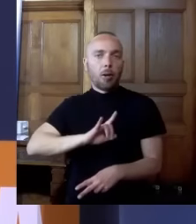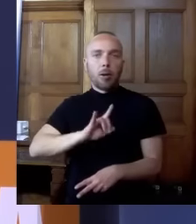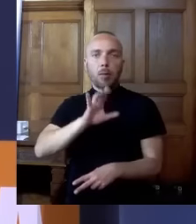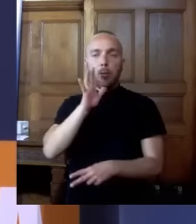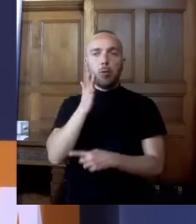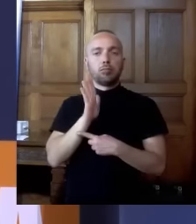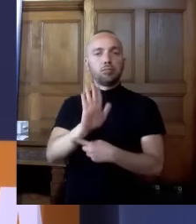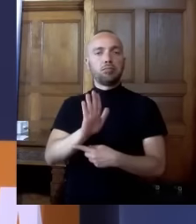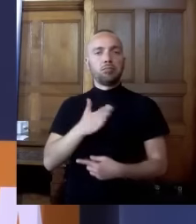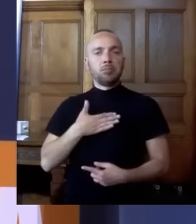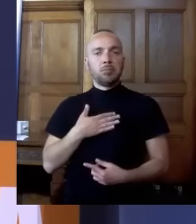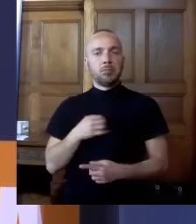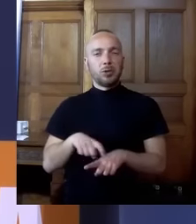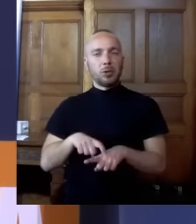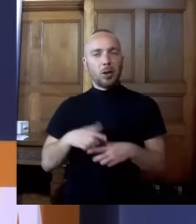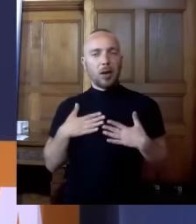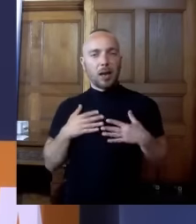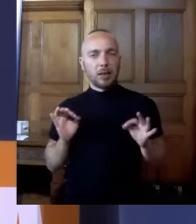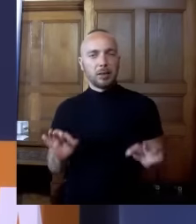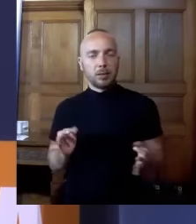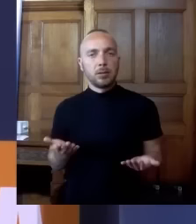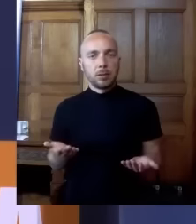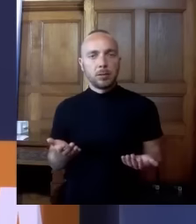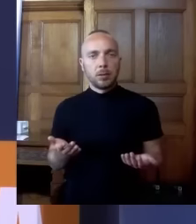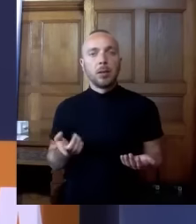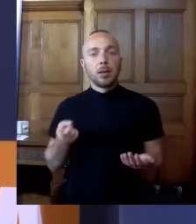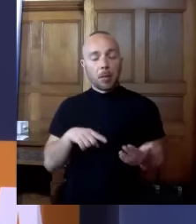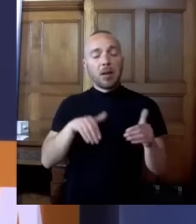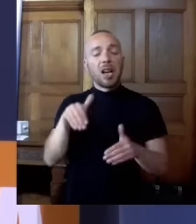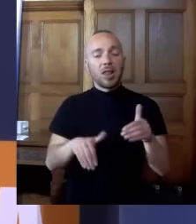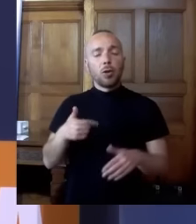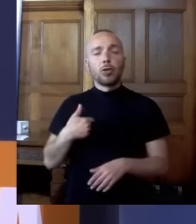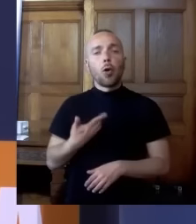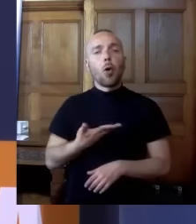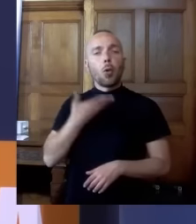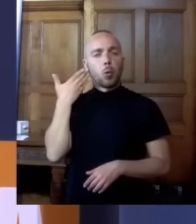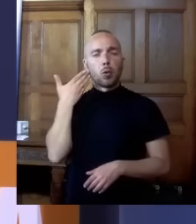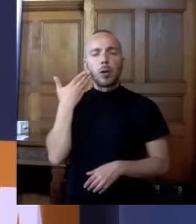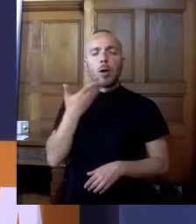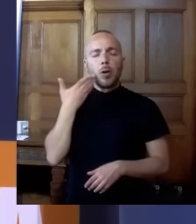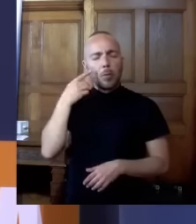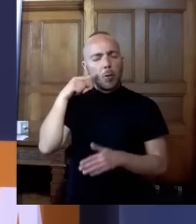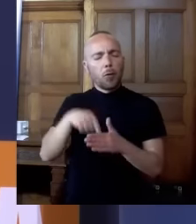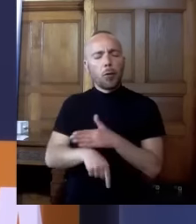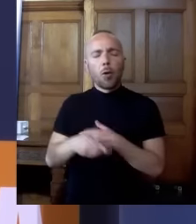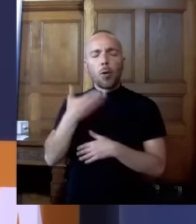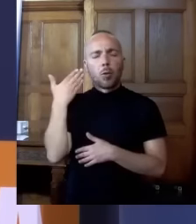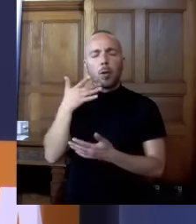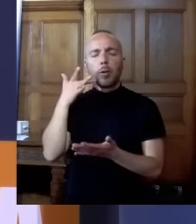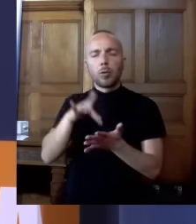representamos y por lo que somos de eso van también estas elecciones yo estoy muy orgullosa profundamente orgullosa de que cuando hay